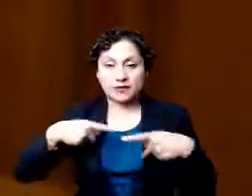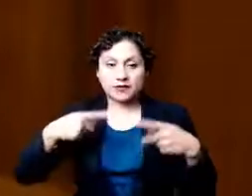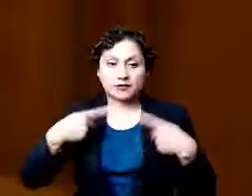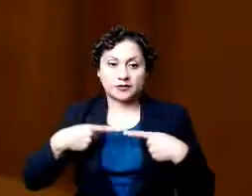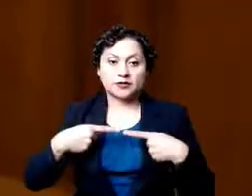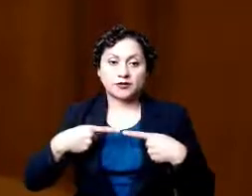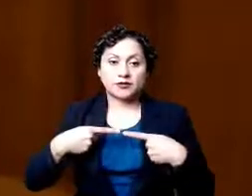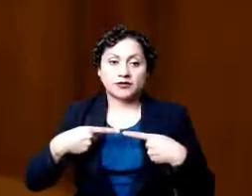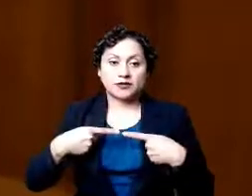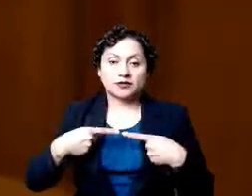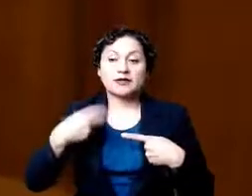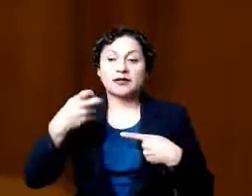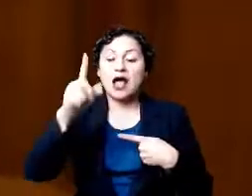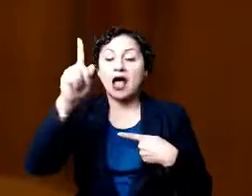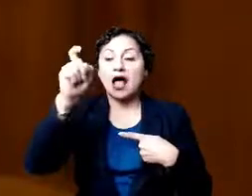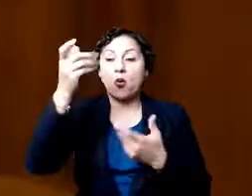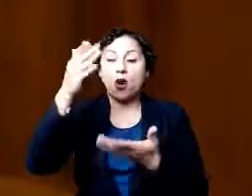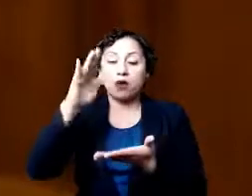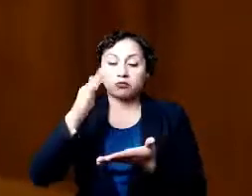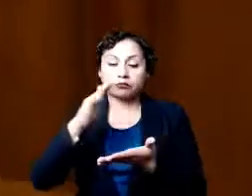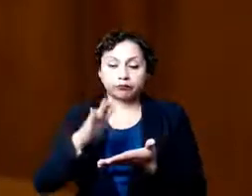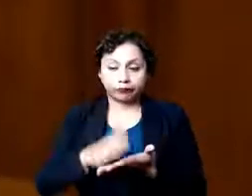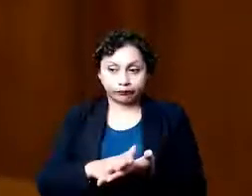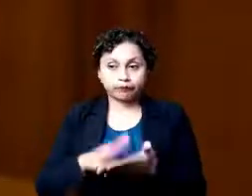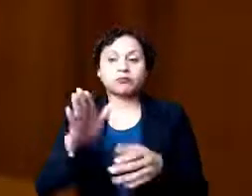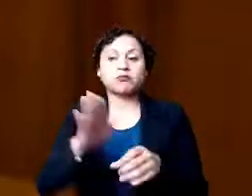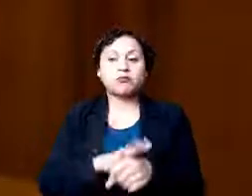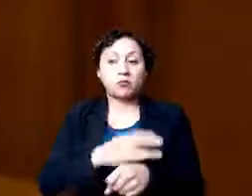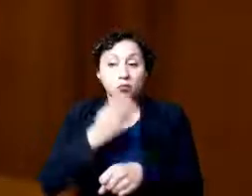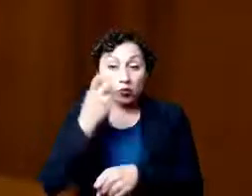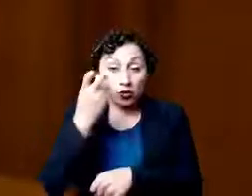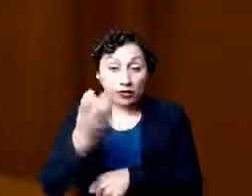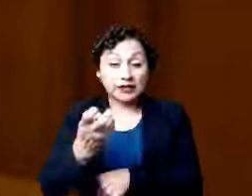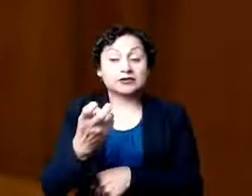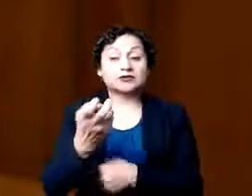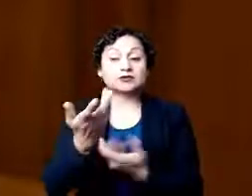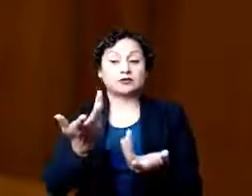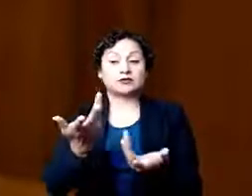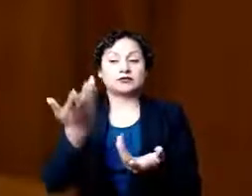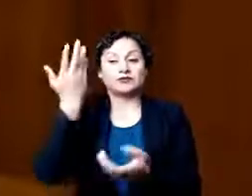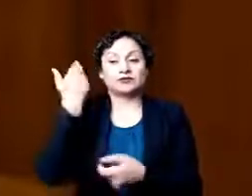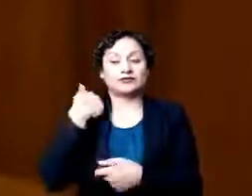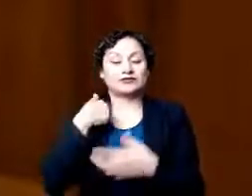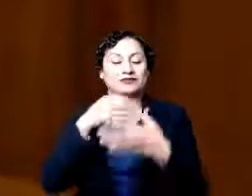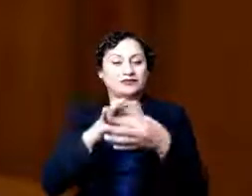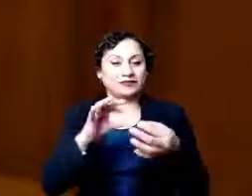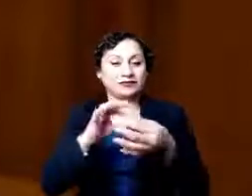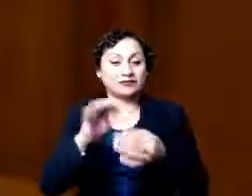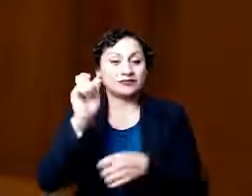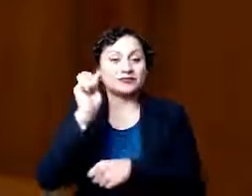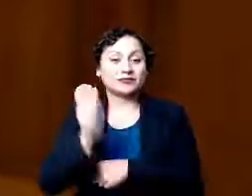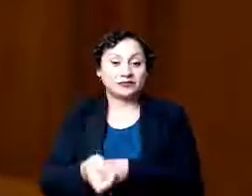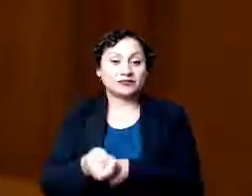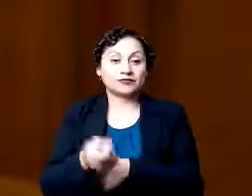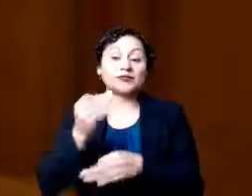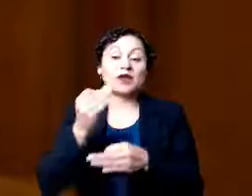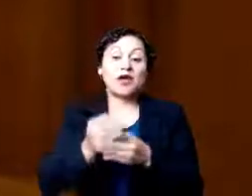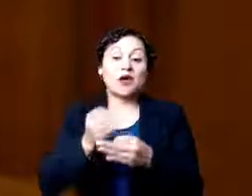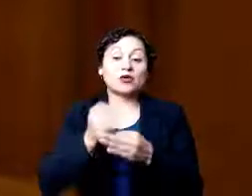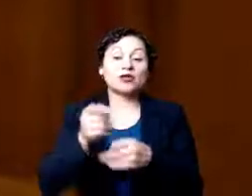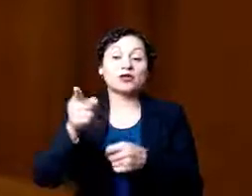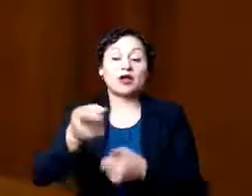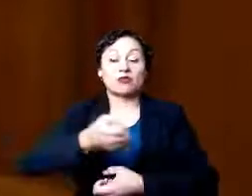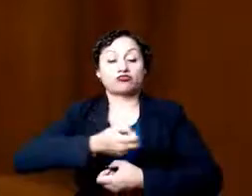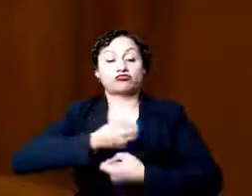en la disminución de este líquido por lo anterior anterior señor secretario como lo decía al principio en esta comparecencia